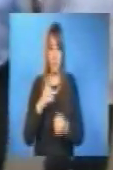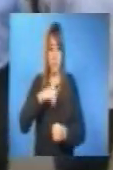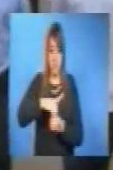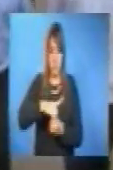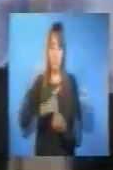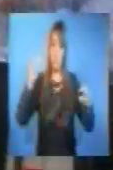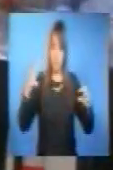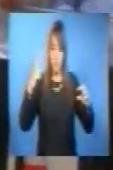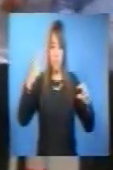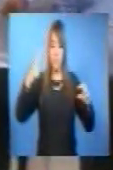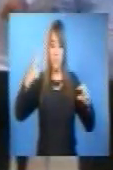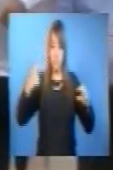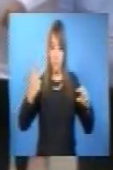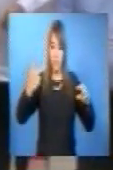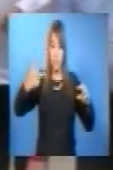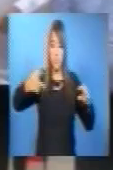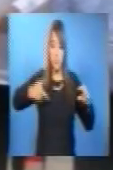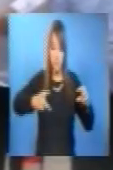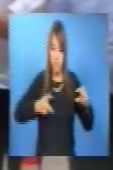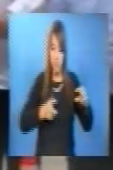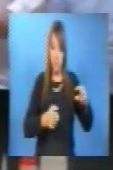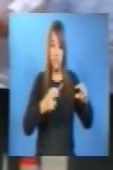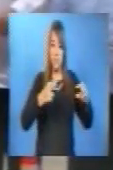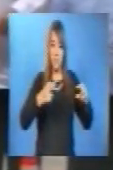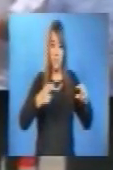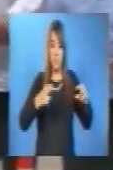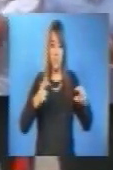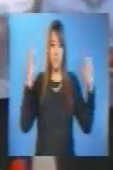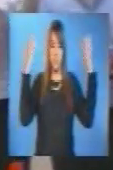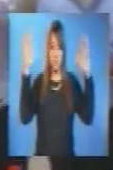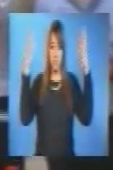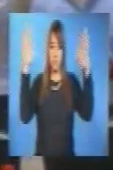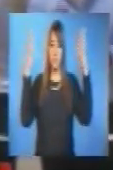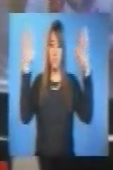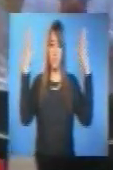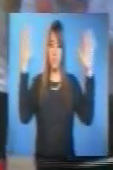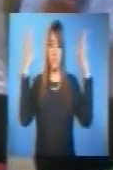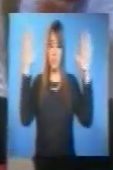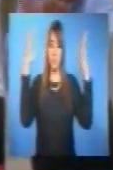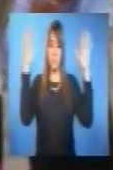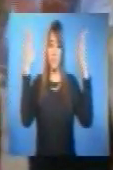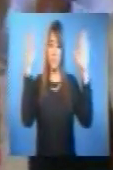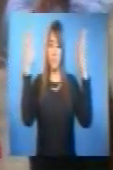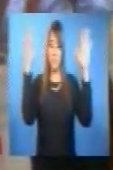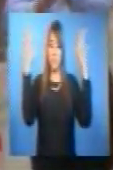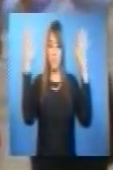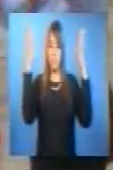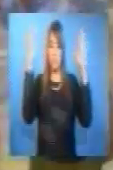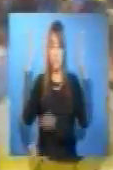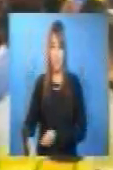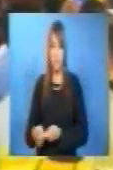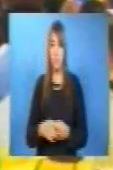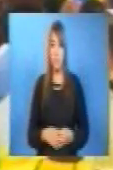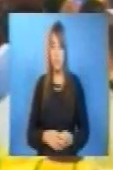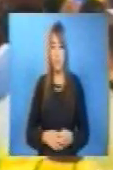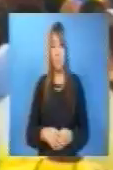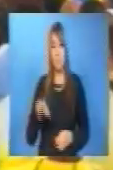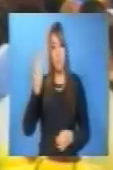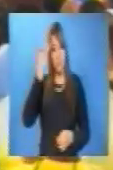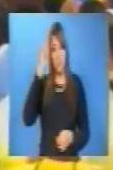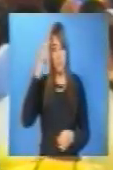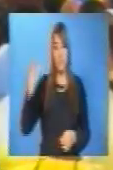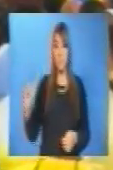por el presidente de la República, Salvador Sánchez Serén, en el paso fronterizo terrestre Anguiatú, en Metapán, Santa Ana. Es el